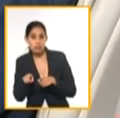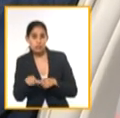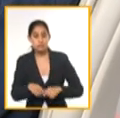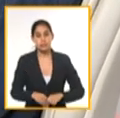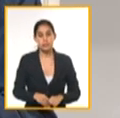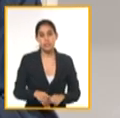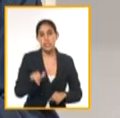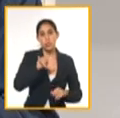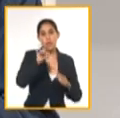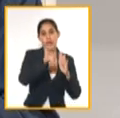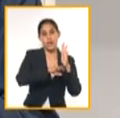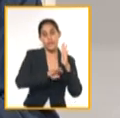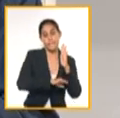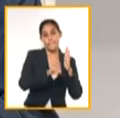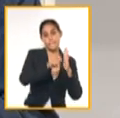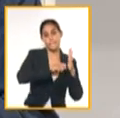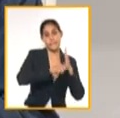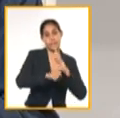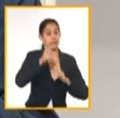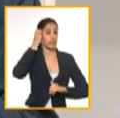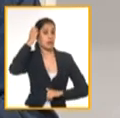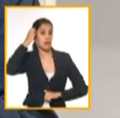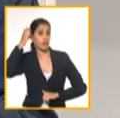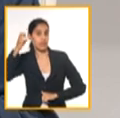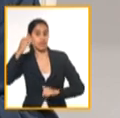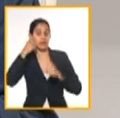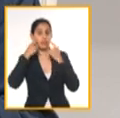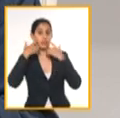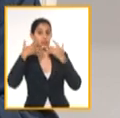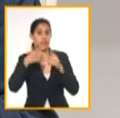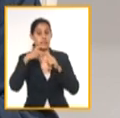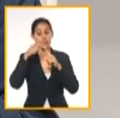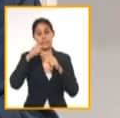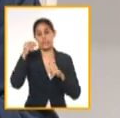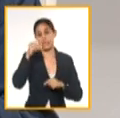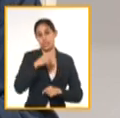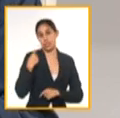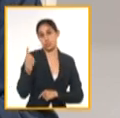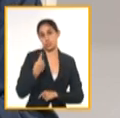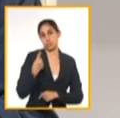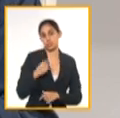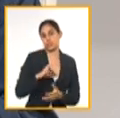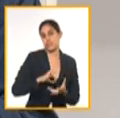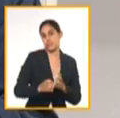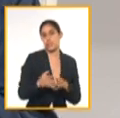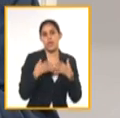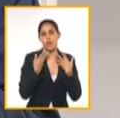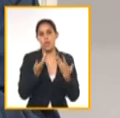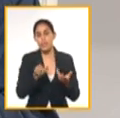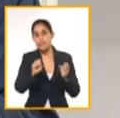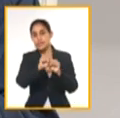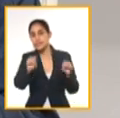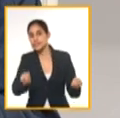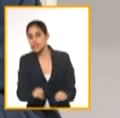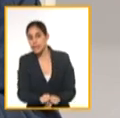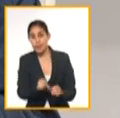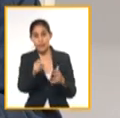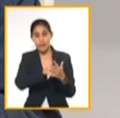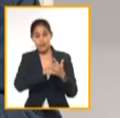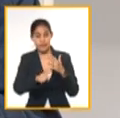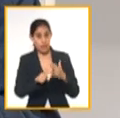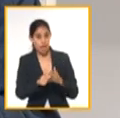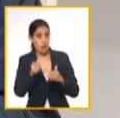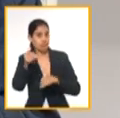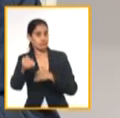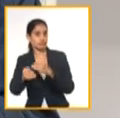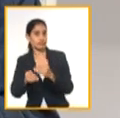gobierno incluye también la capitalización de las unidades térmicas nuestras. O sea, el sistema está diseñado para operar de forma